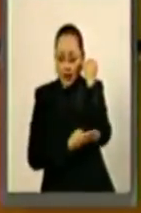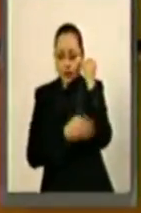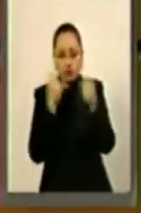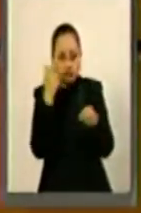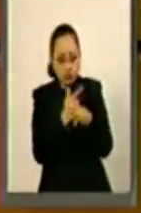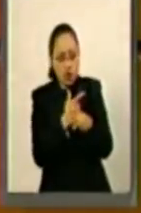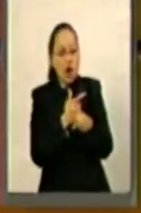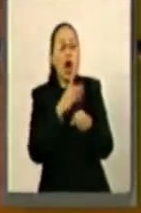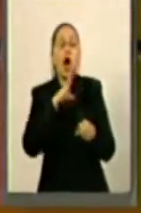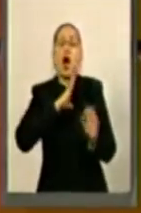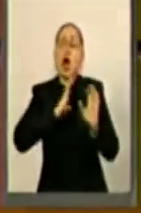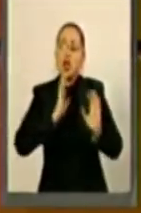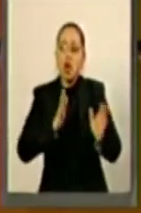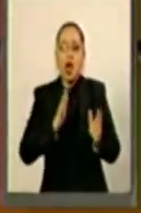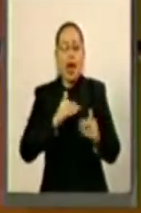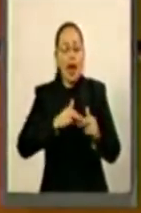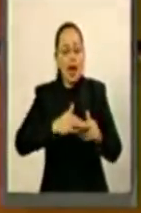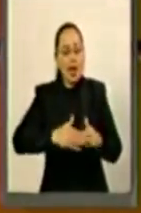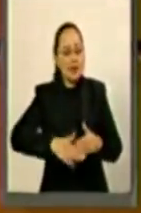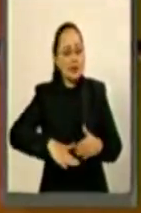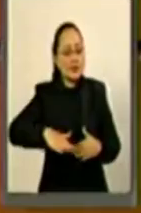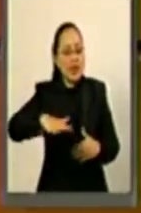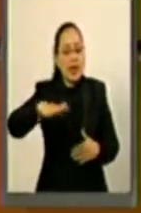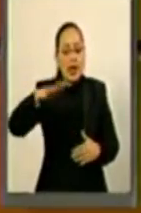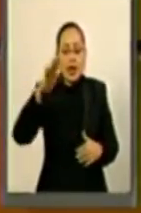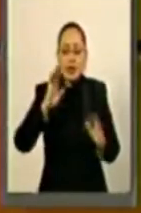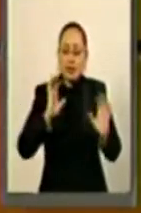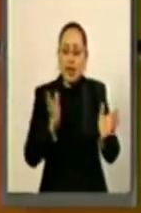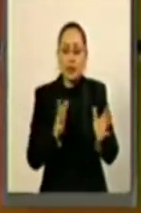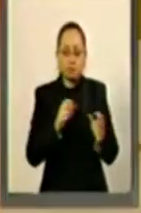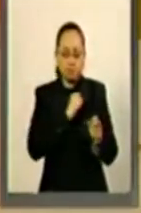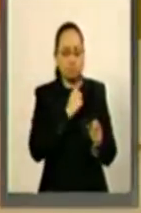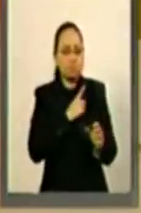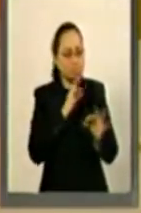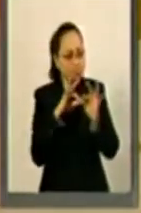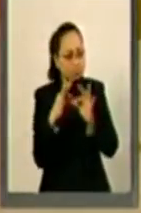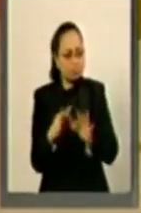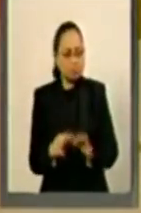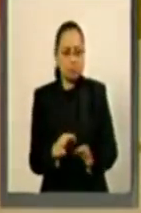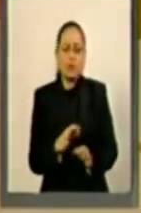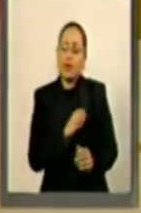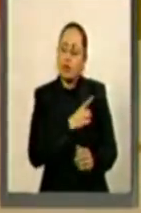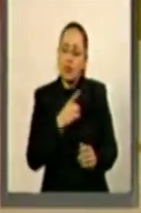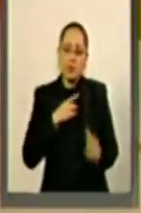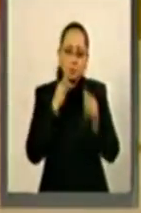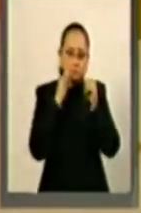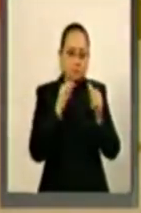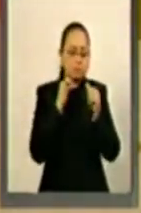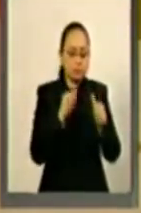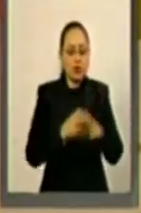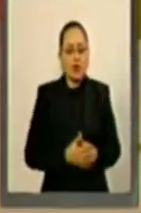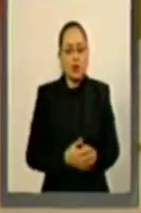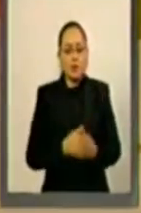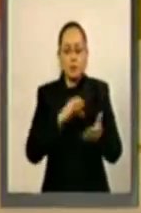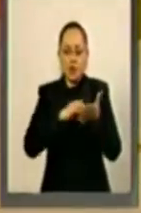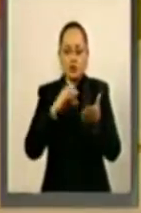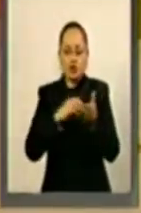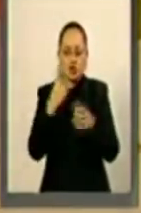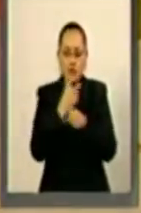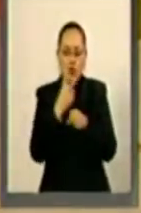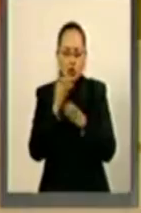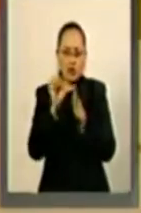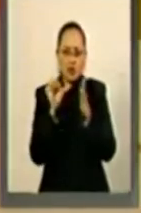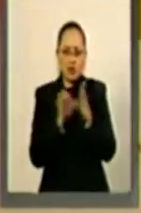embarazo hasta que ya el bebé esté en condiciones saludables. Con fundamento pues en la fracción segunda del